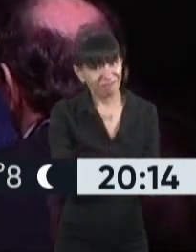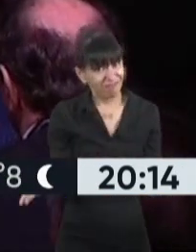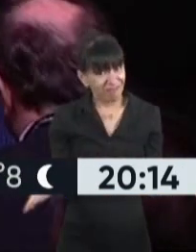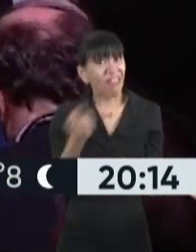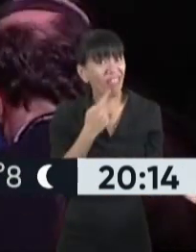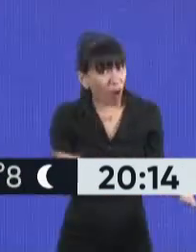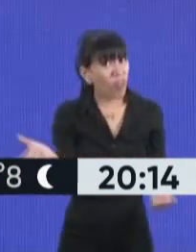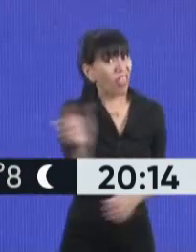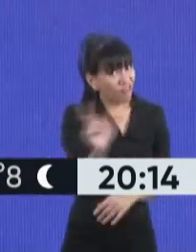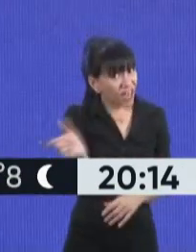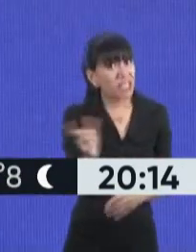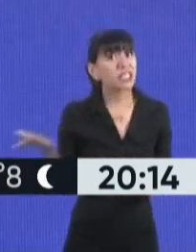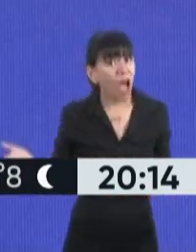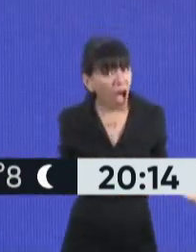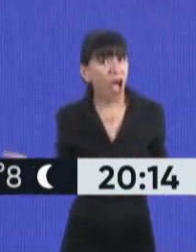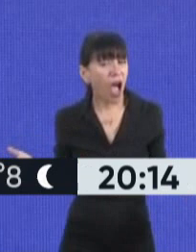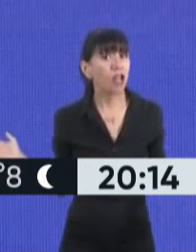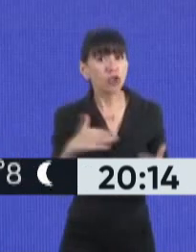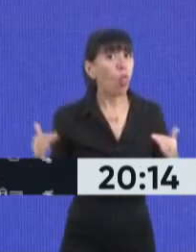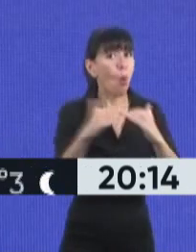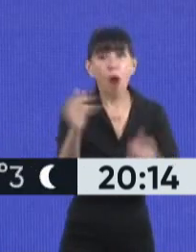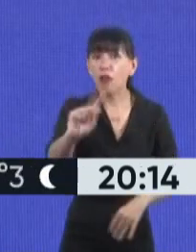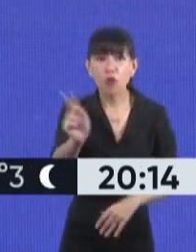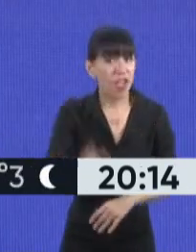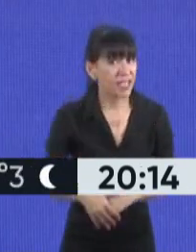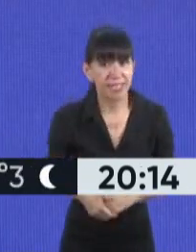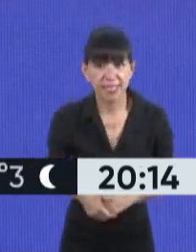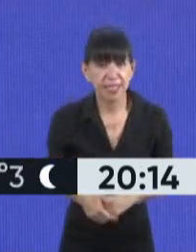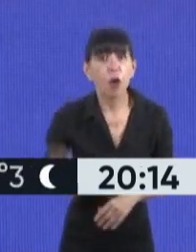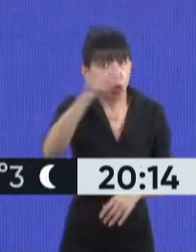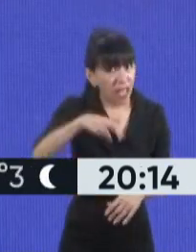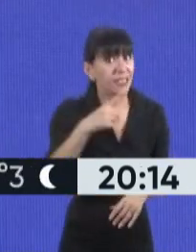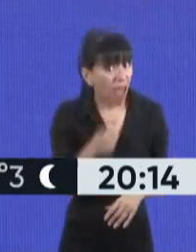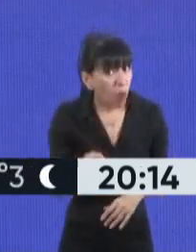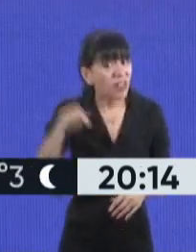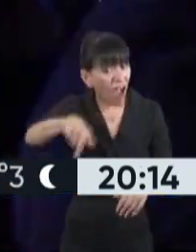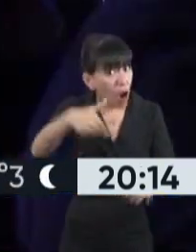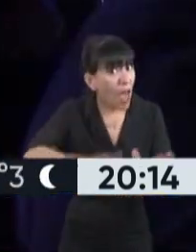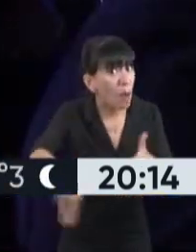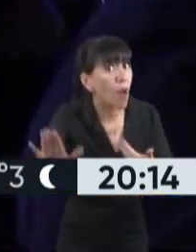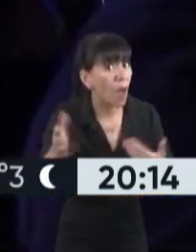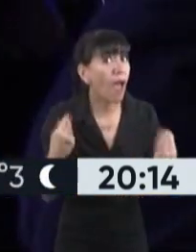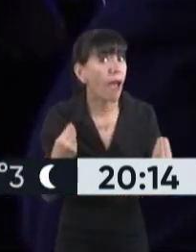que diferente es todo? ¿Se dan cuenta de lo que nos estamos jugando?